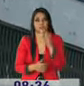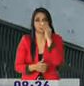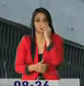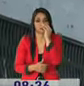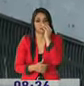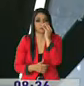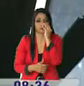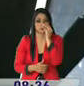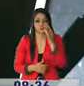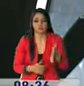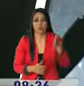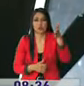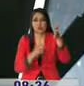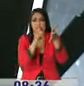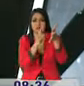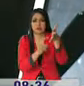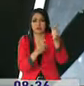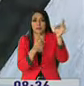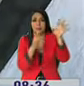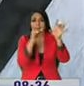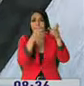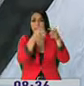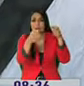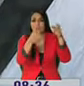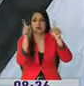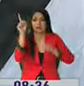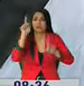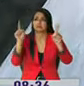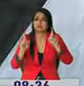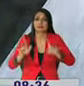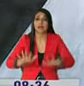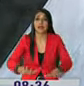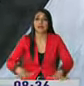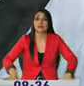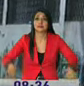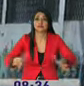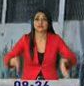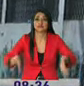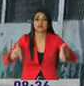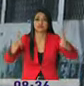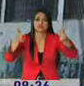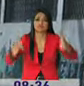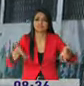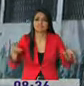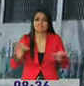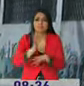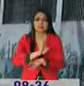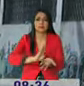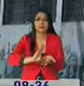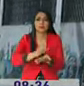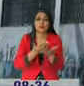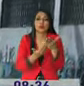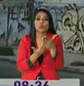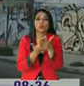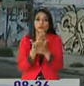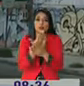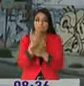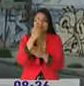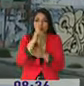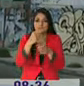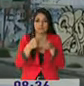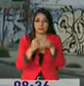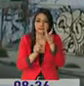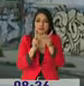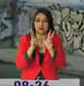punto de caerse vidrios rotos y paredes cuarteadas así se encuentra esta estructura ubicada en Barrio Nuevo sur de quito los vecinos